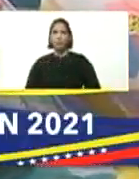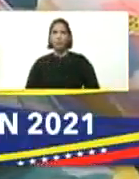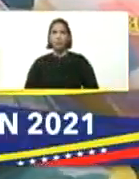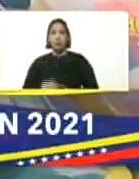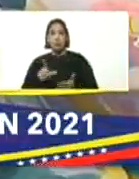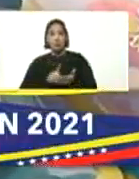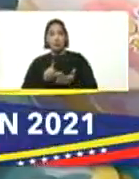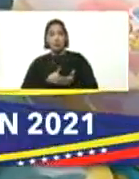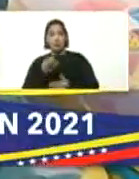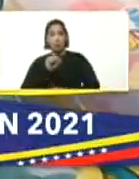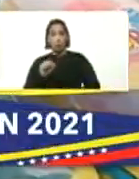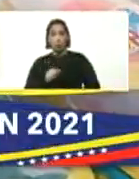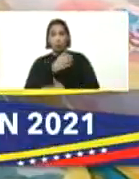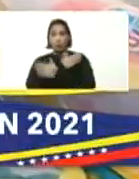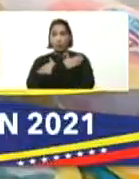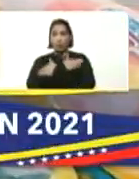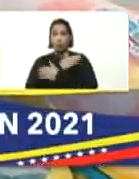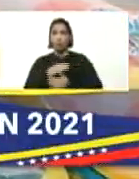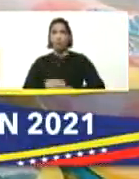del Sur, los felicito.